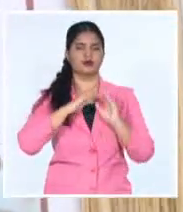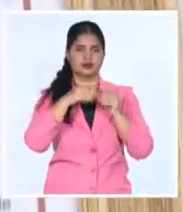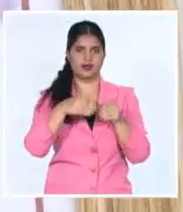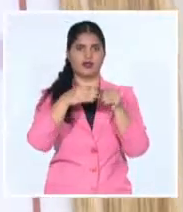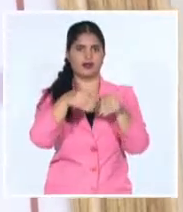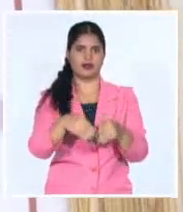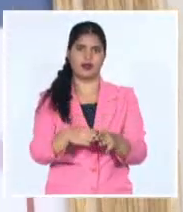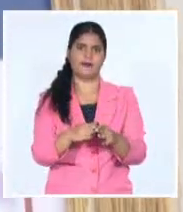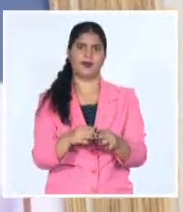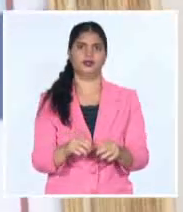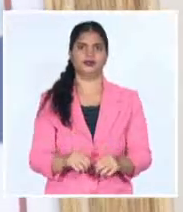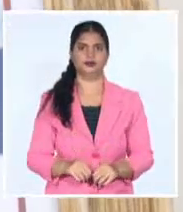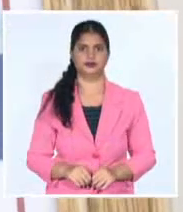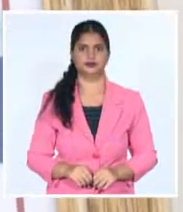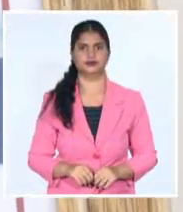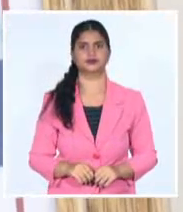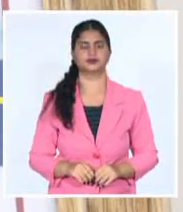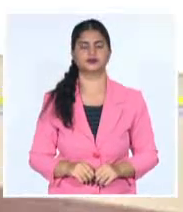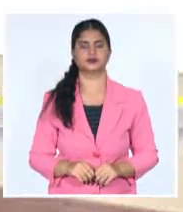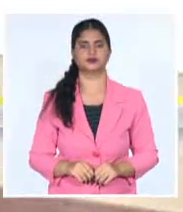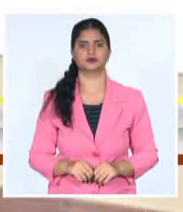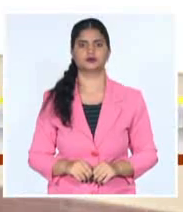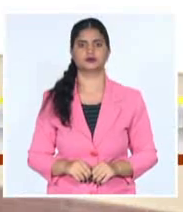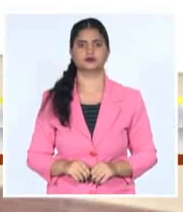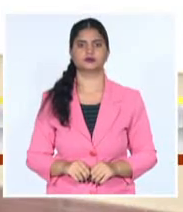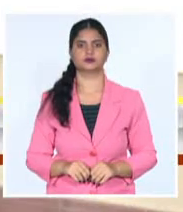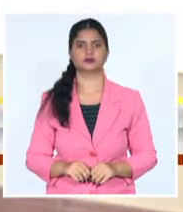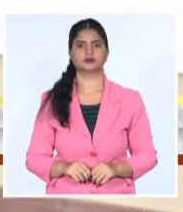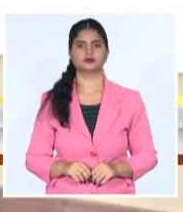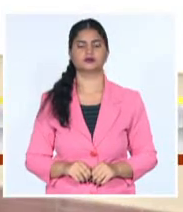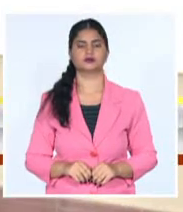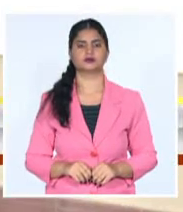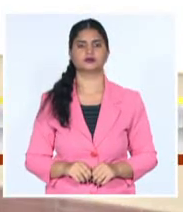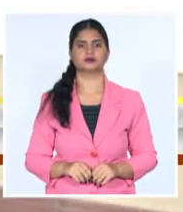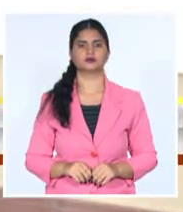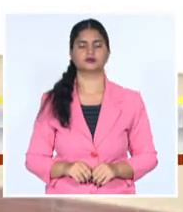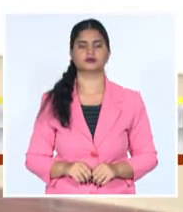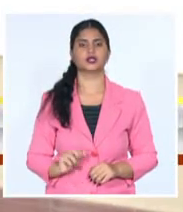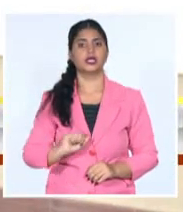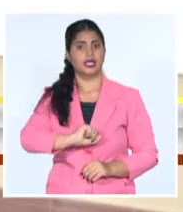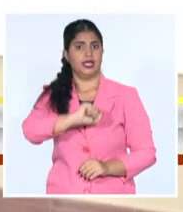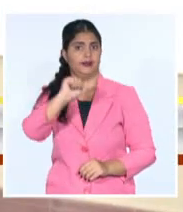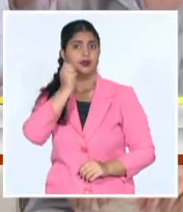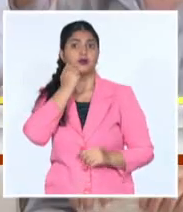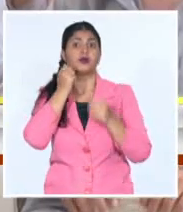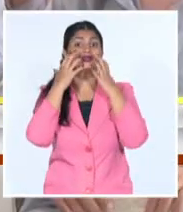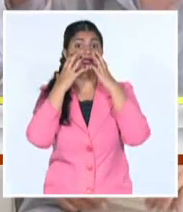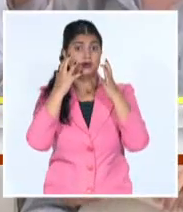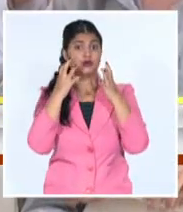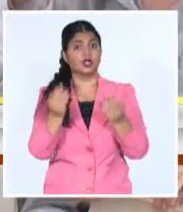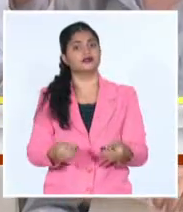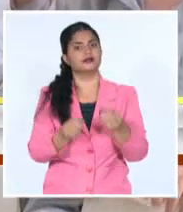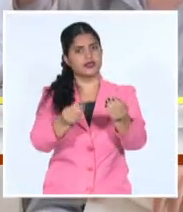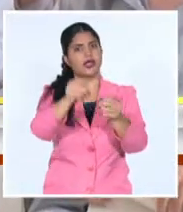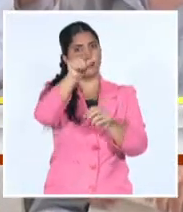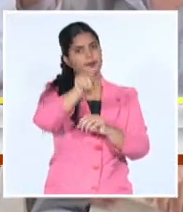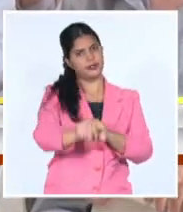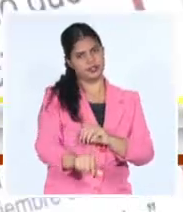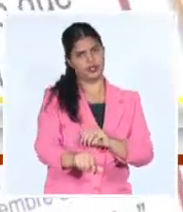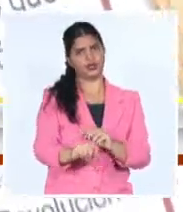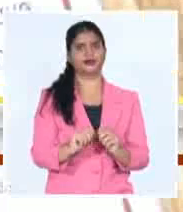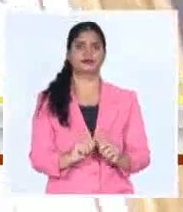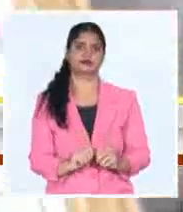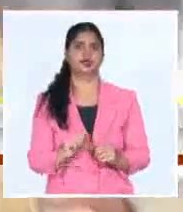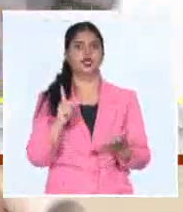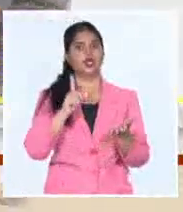El José Joaquín Palma es el premio más importante que otorga cada año la filial literaria de la UNEAC en Granma. Esta vez el lauro fue a manos del